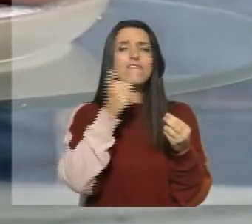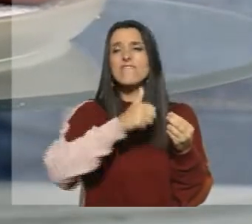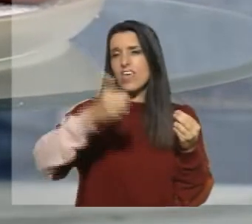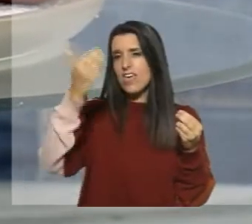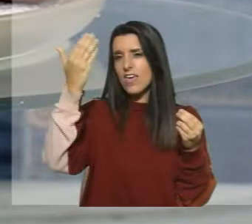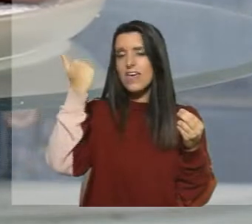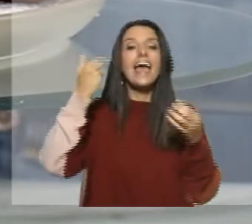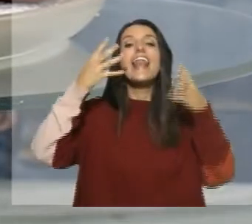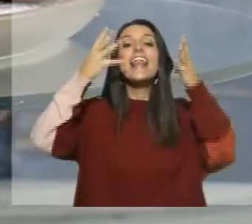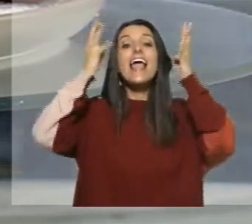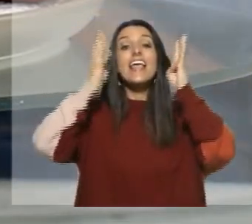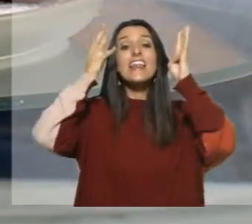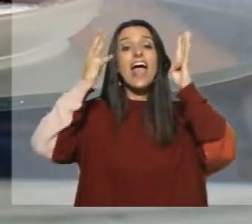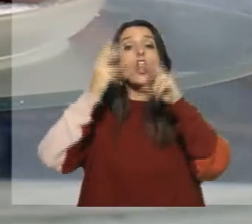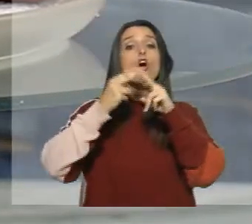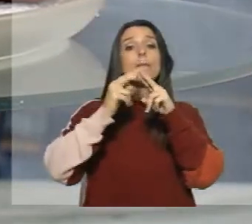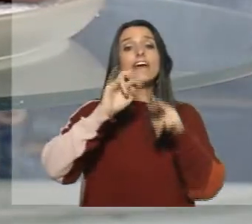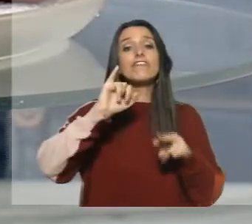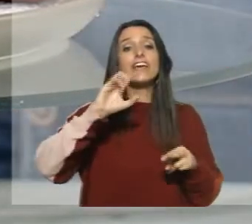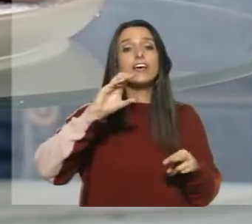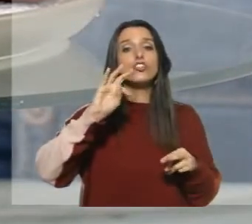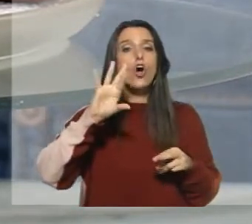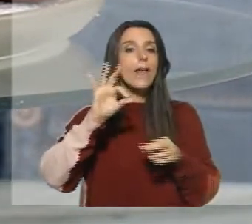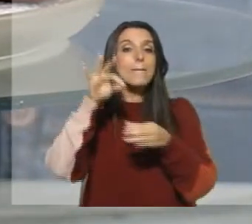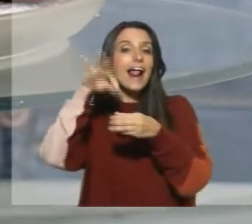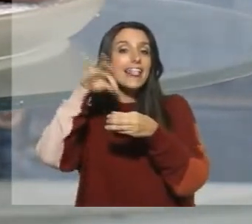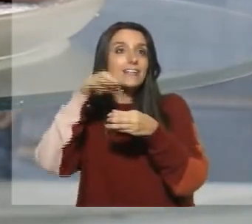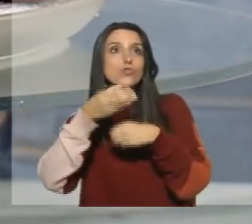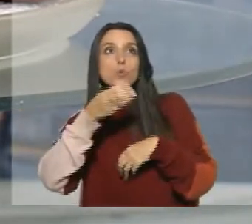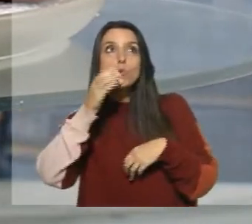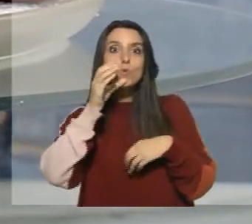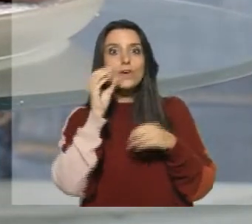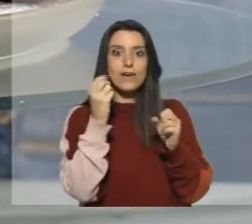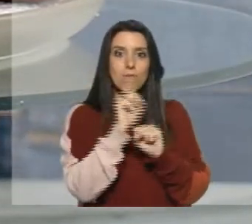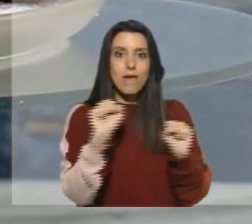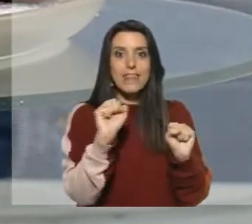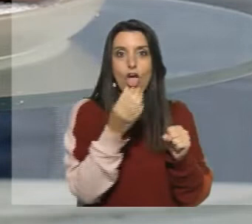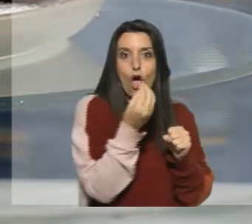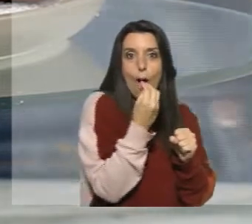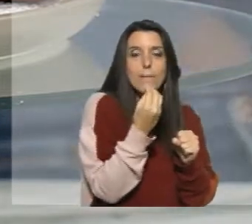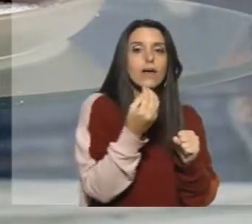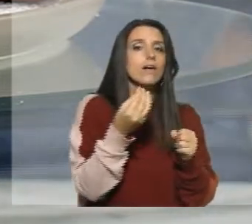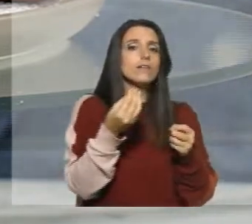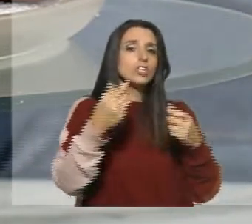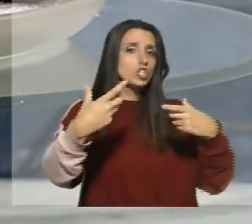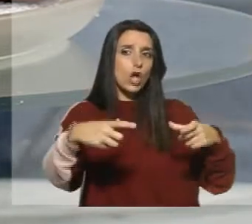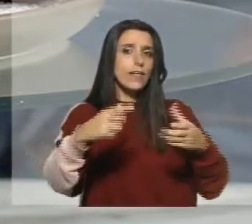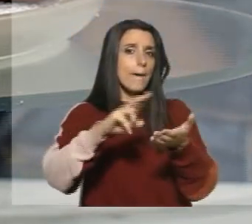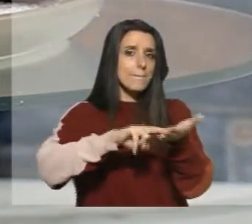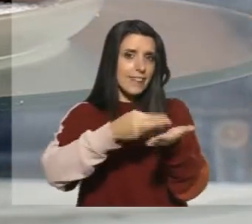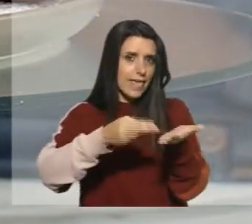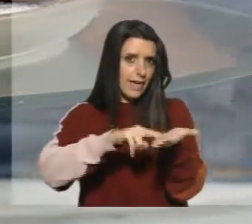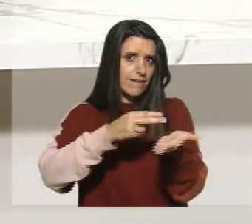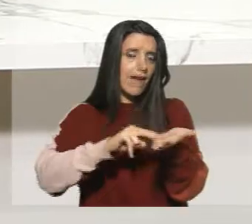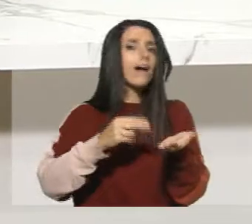de la reina Victoria, ¿no? Para tomar el té es como ideal. Es una torta común de manteca, sí. Que le